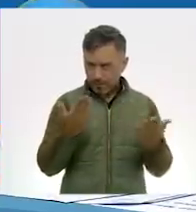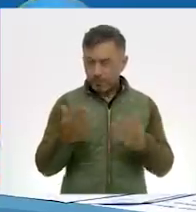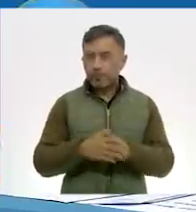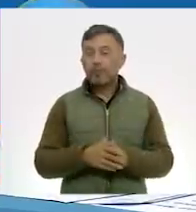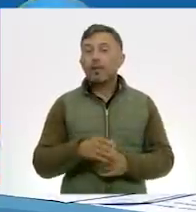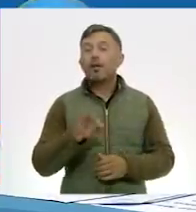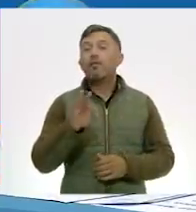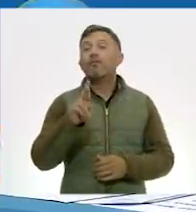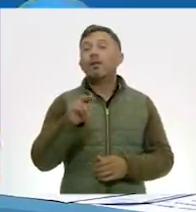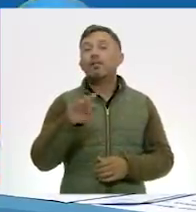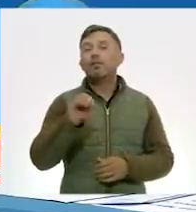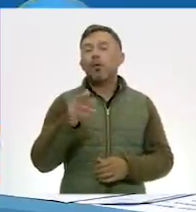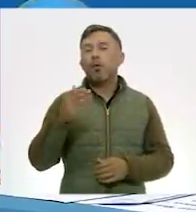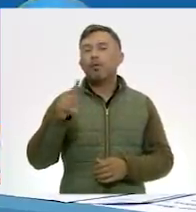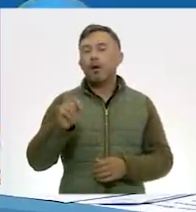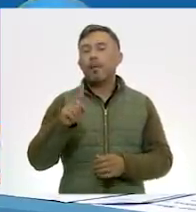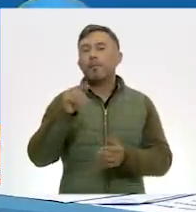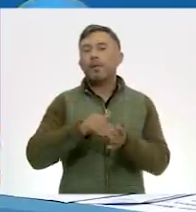Goitia,